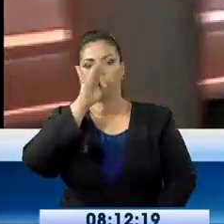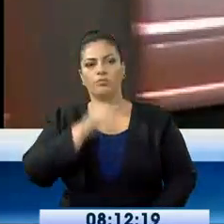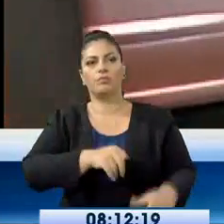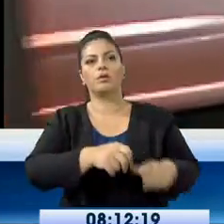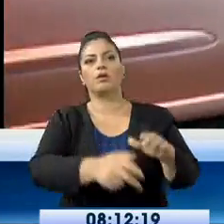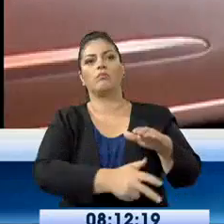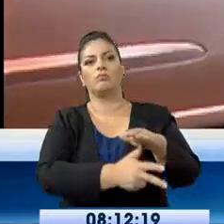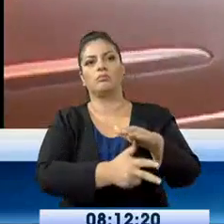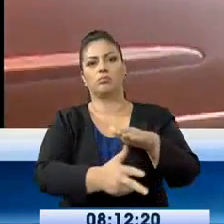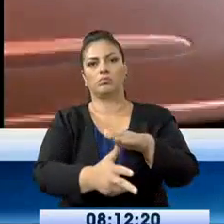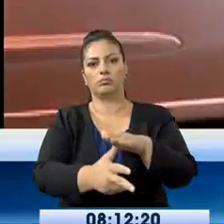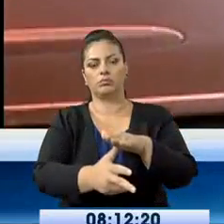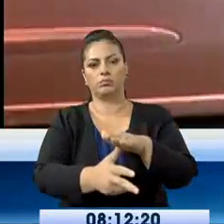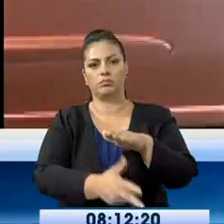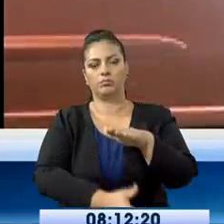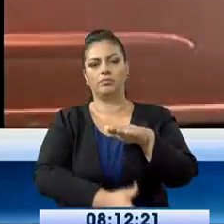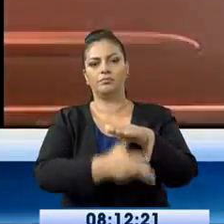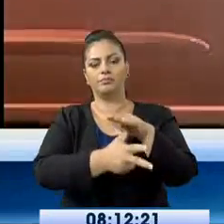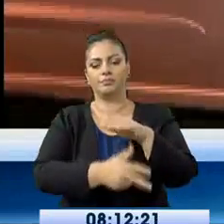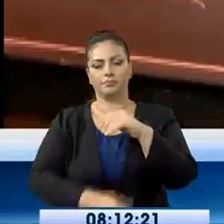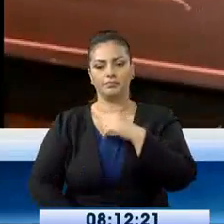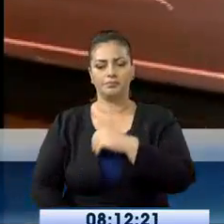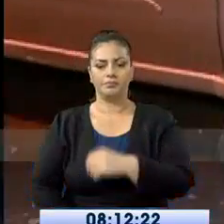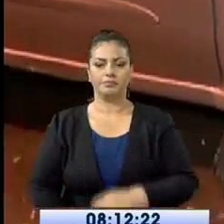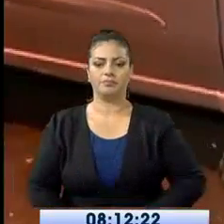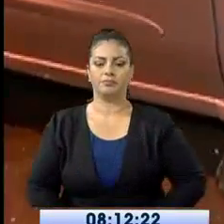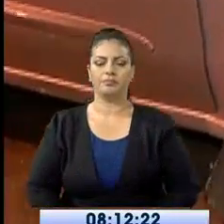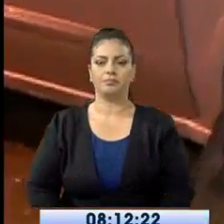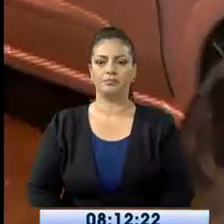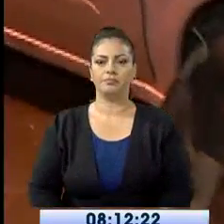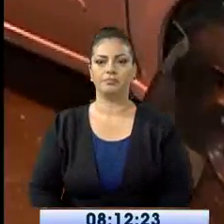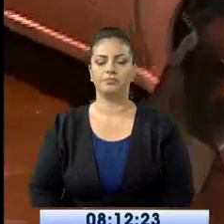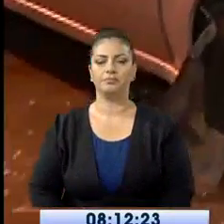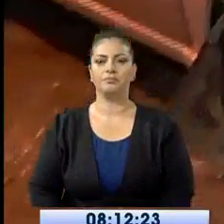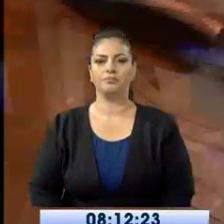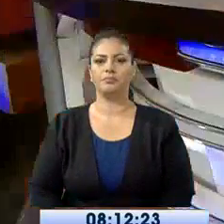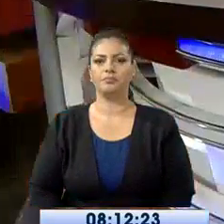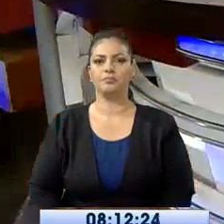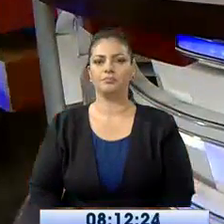de retención vehicular, informó Jorge Salazar.